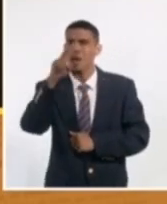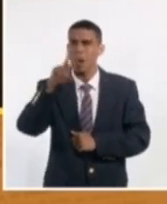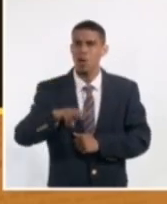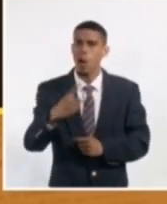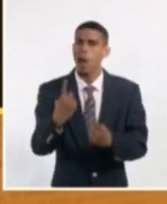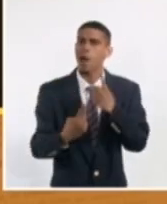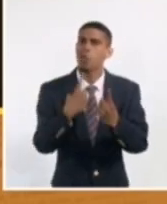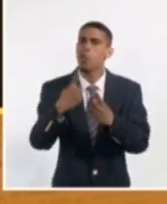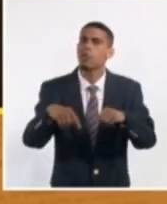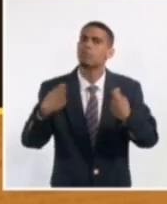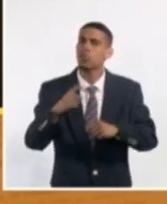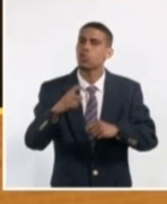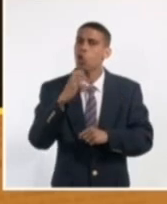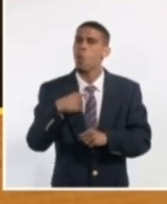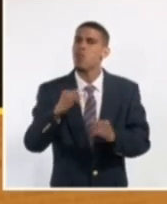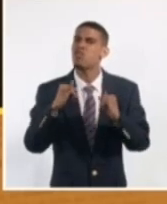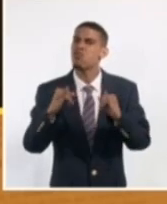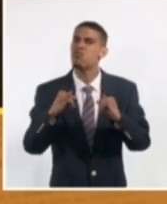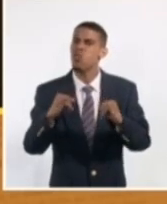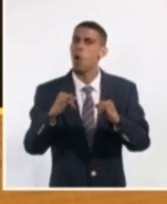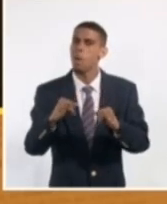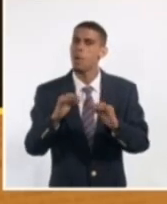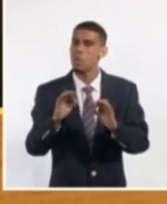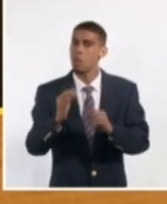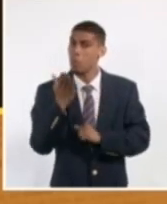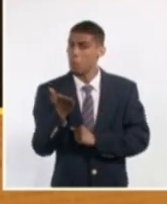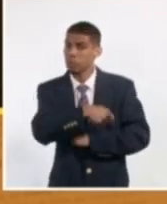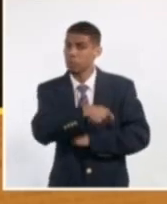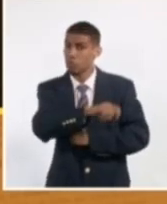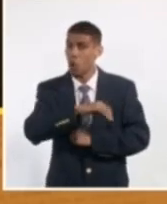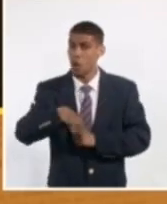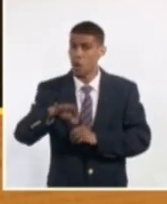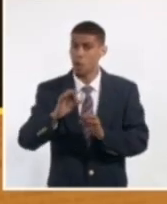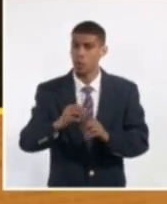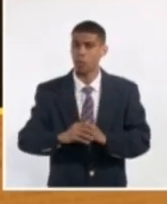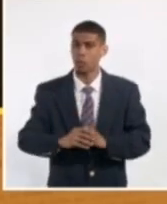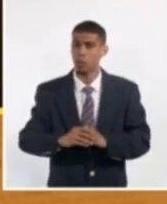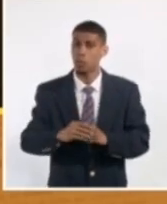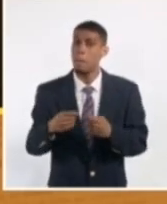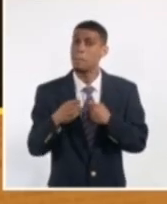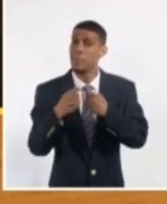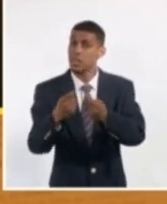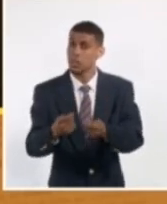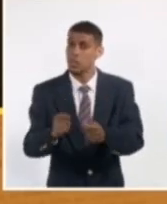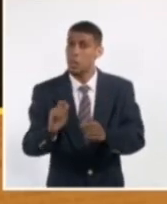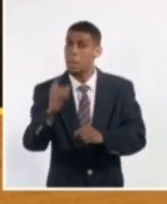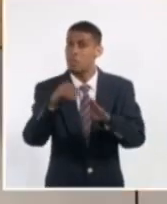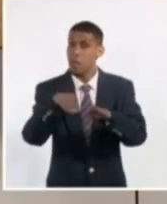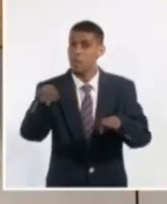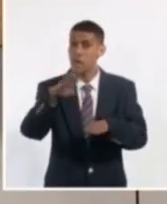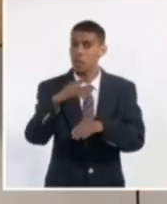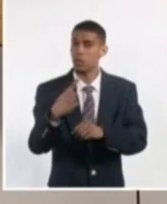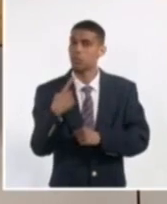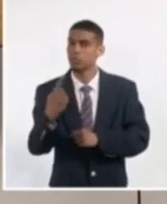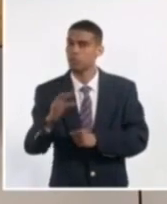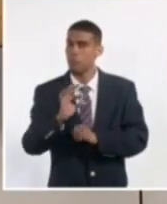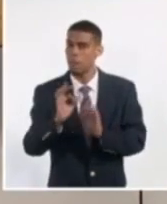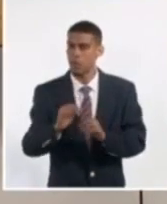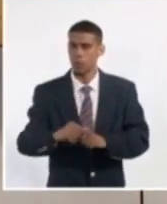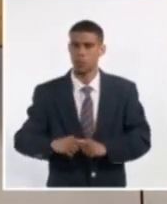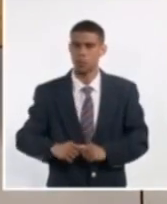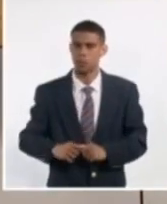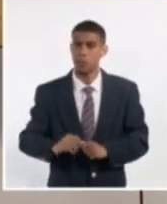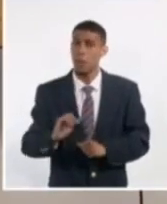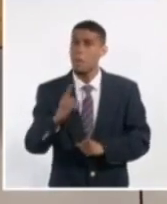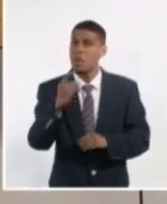los informes de rendición de cuentas que le presenten, entre otros, el primer ministro y el Consejo de Ministros. El primer ministro tiene